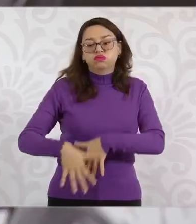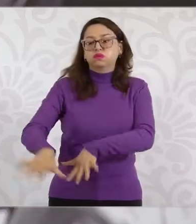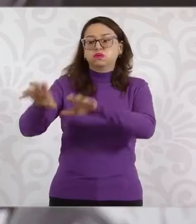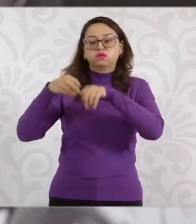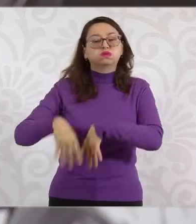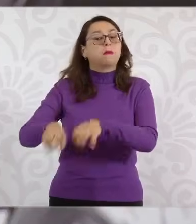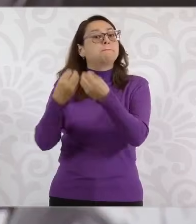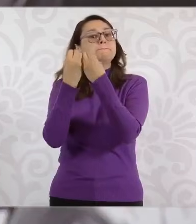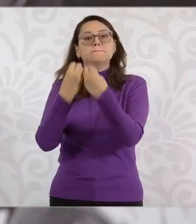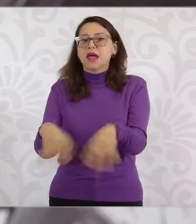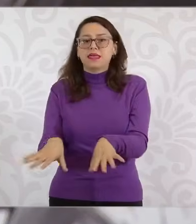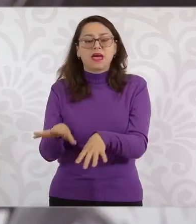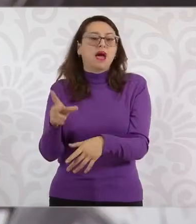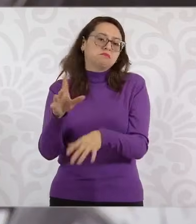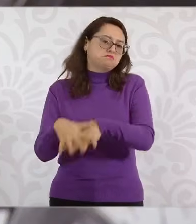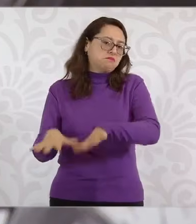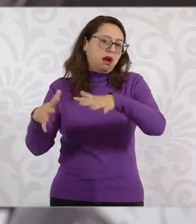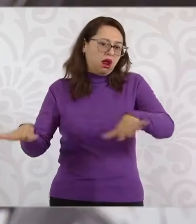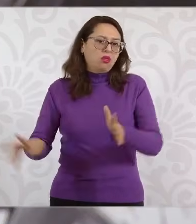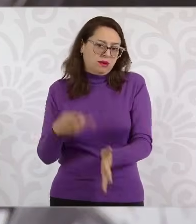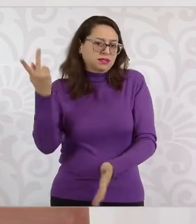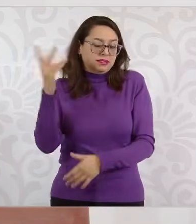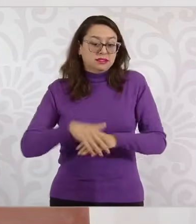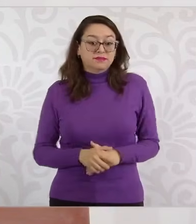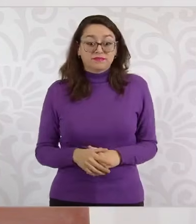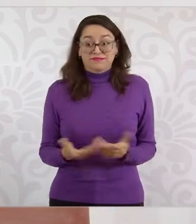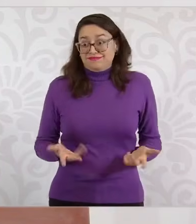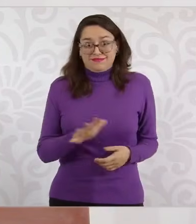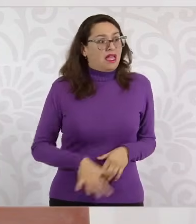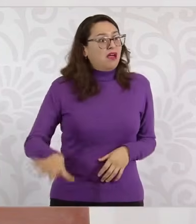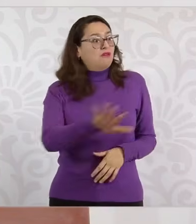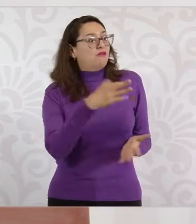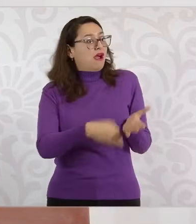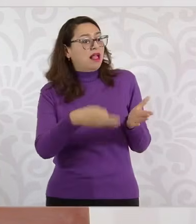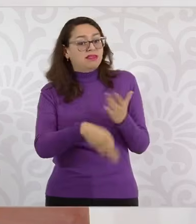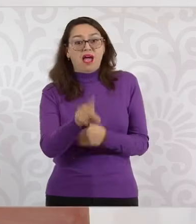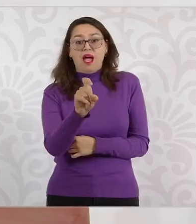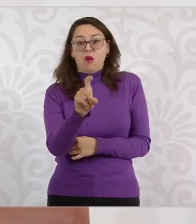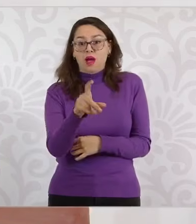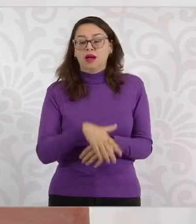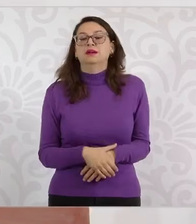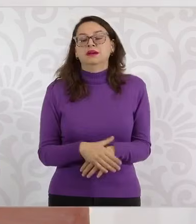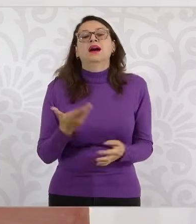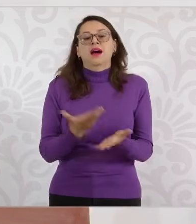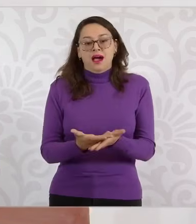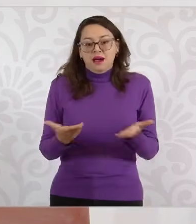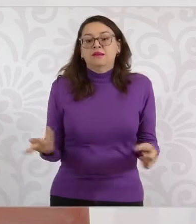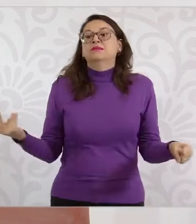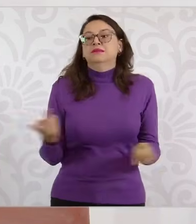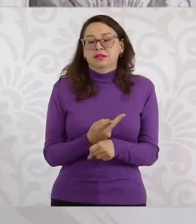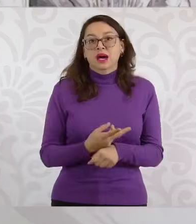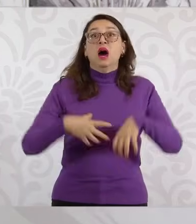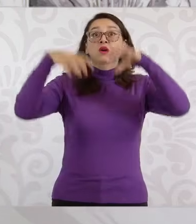se pierde. Además es una zona donde se tiene un déficit de agua importante. Con la presa lo que vamos a hacer es que parte